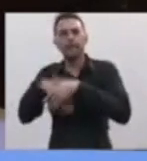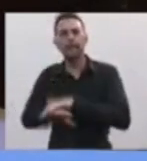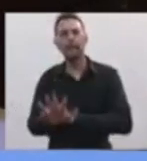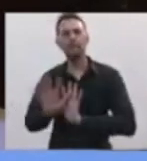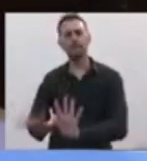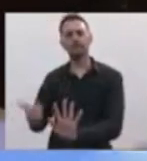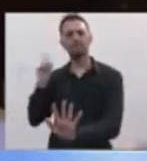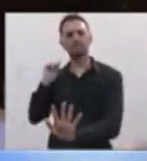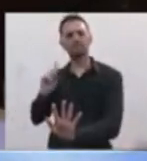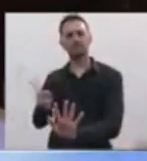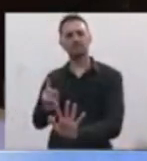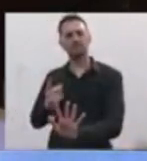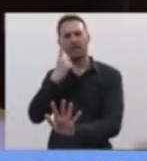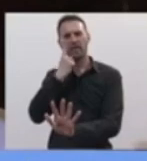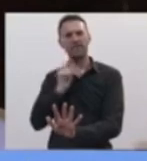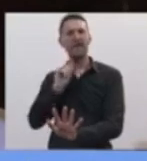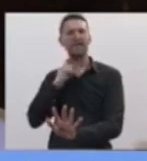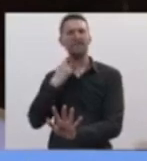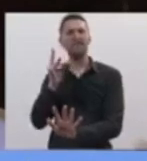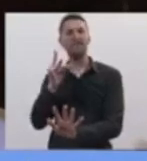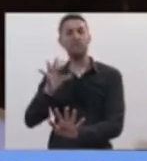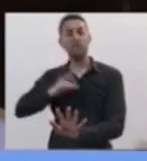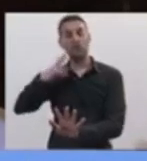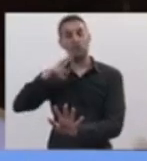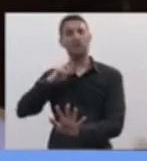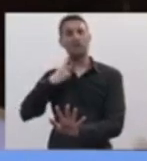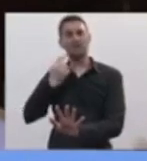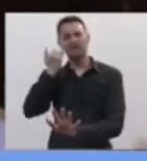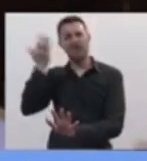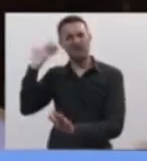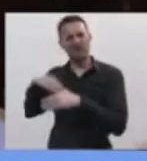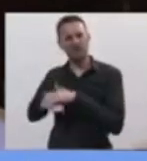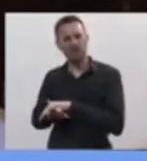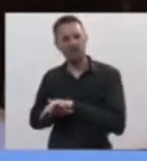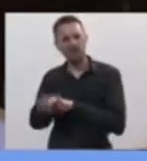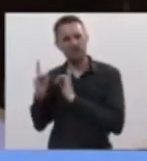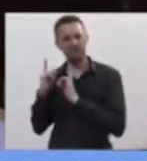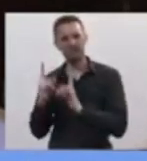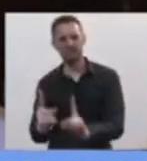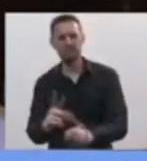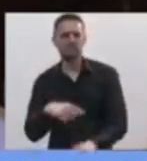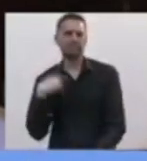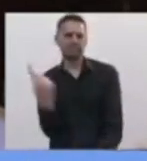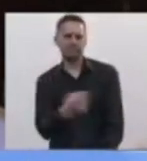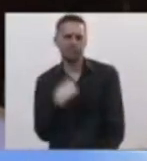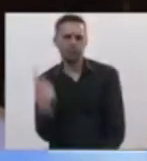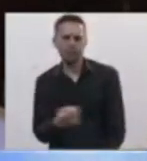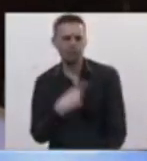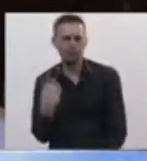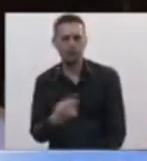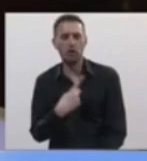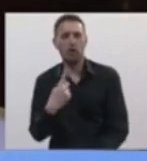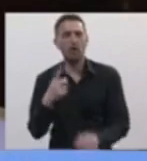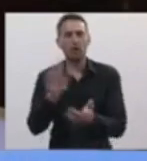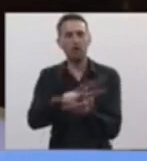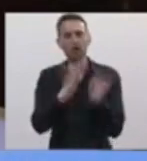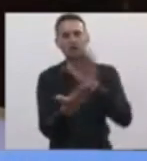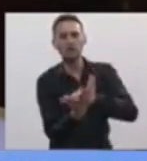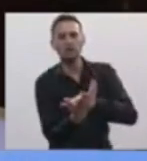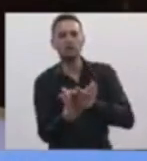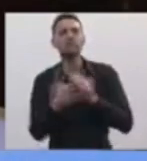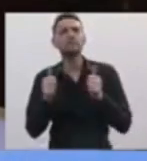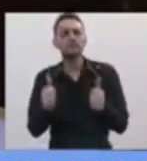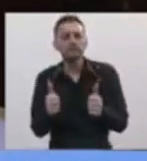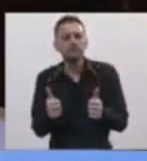es decir quedó perimido el 13 de diciembre de 2013 entonces esto es algo que le pasa evidentemente a todos pero creo que también está en la relación inversa no es que la